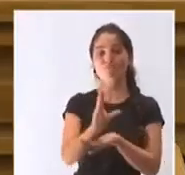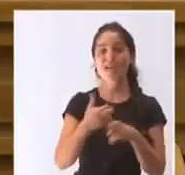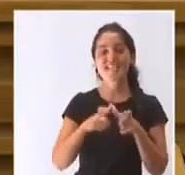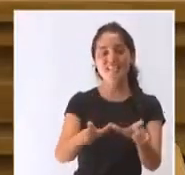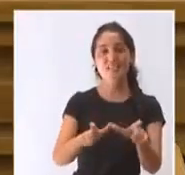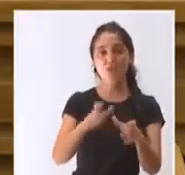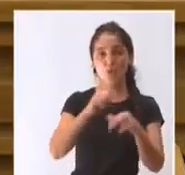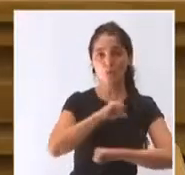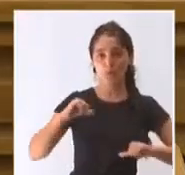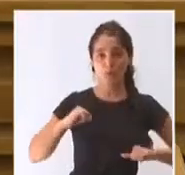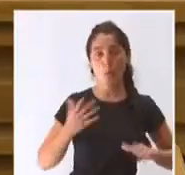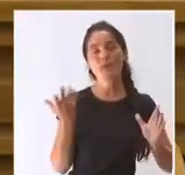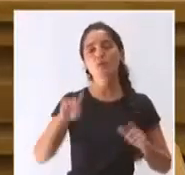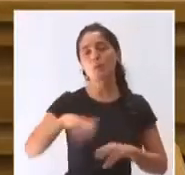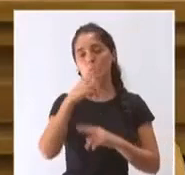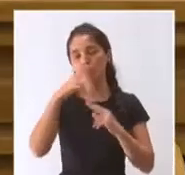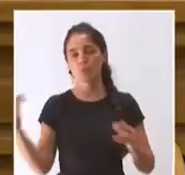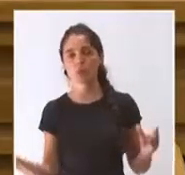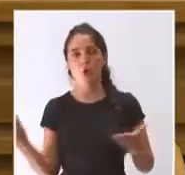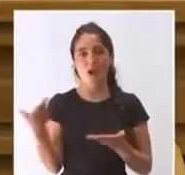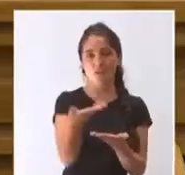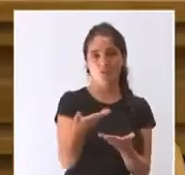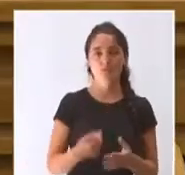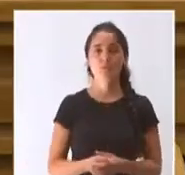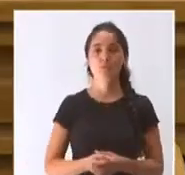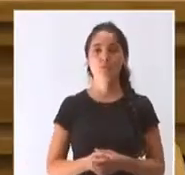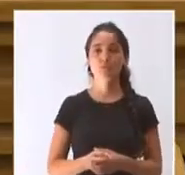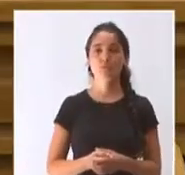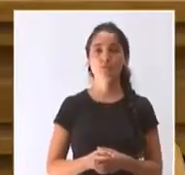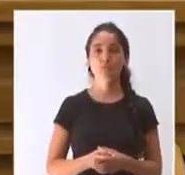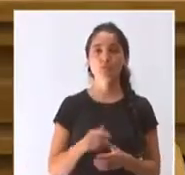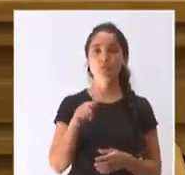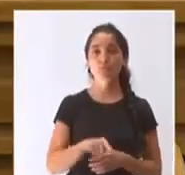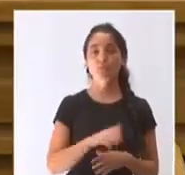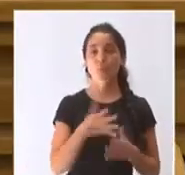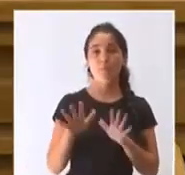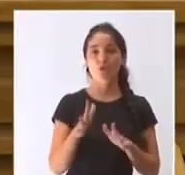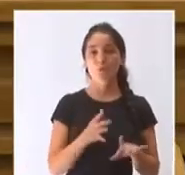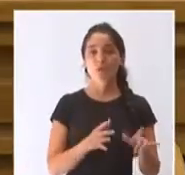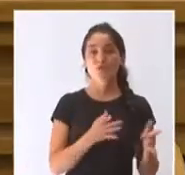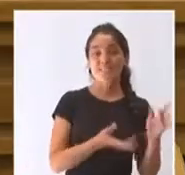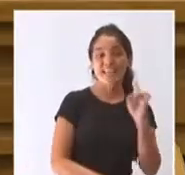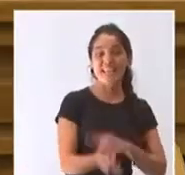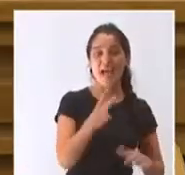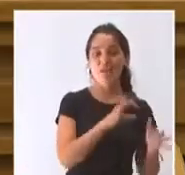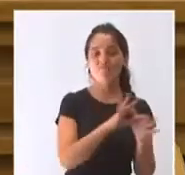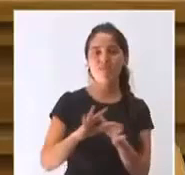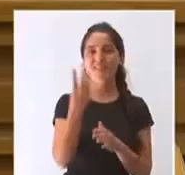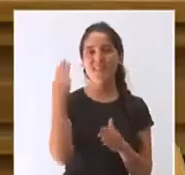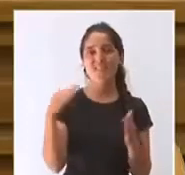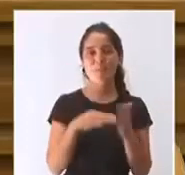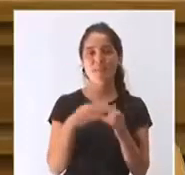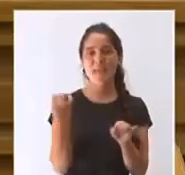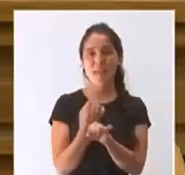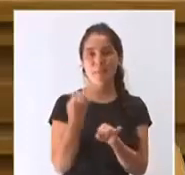lógicamente y estímulos públicos y eso ha generado durante esta construcción en torno a 3000 empleos por tanto hasta en esto en